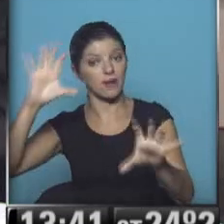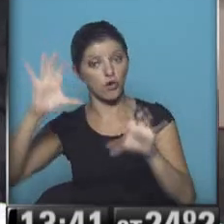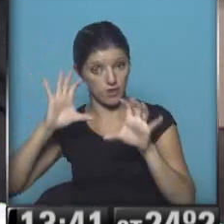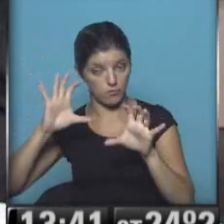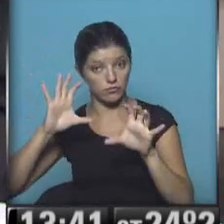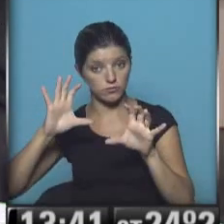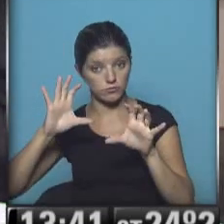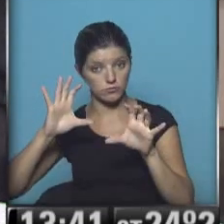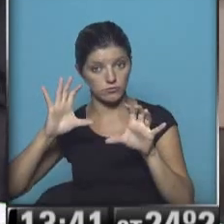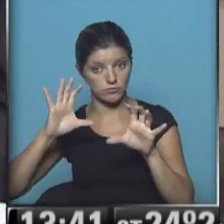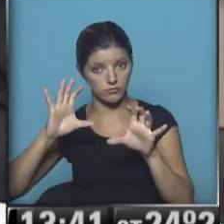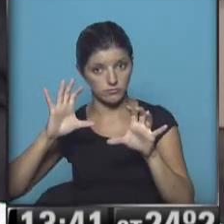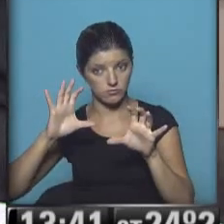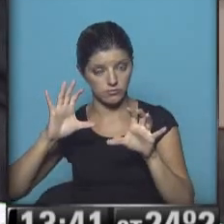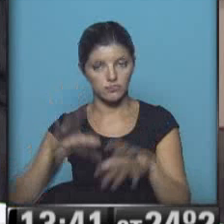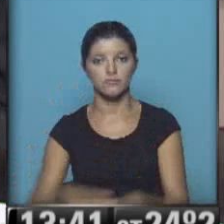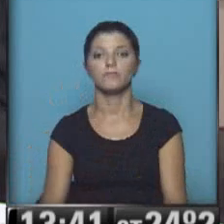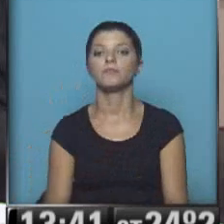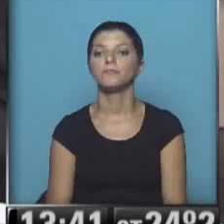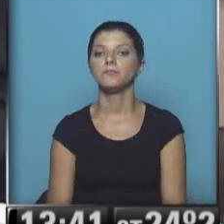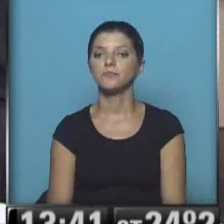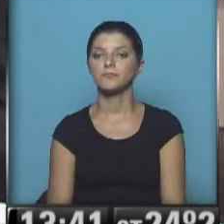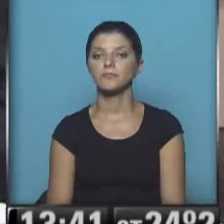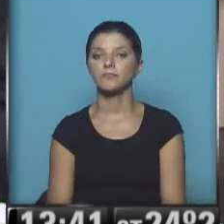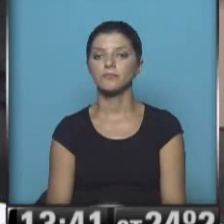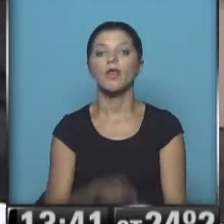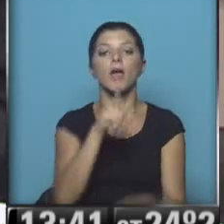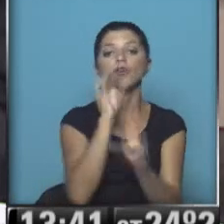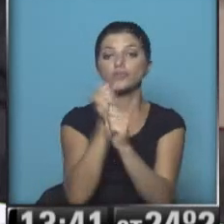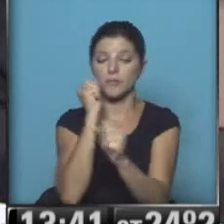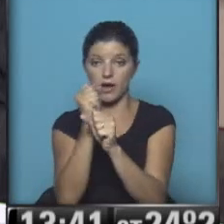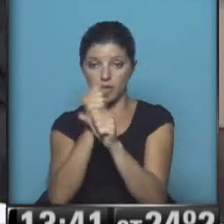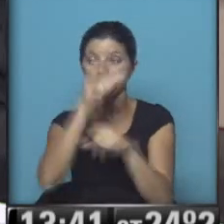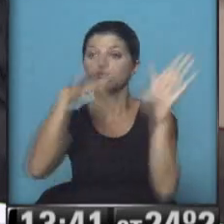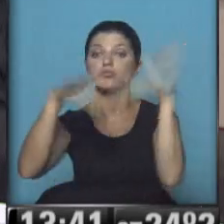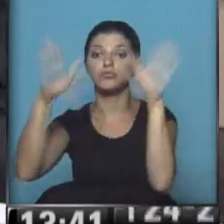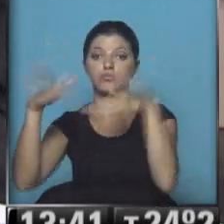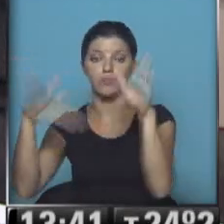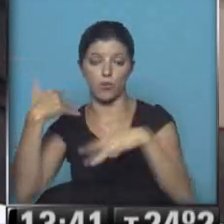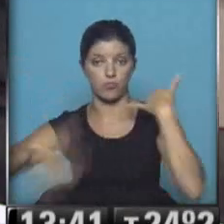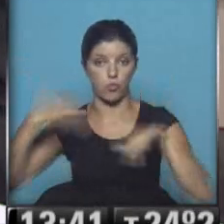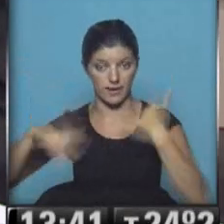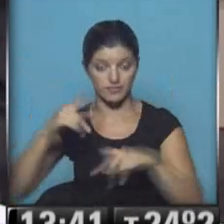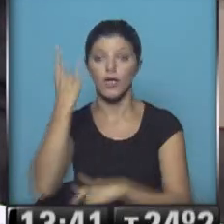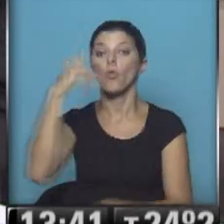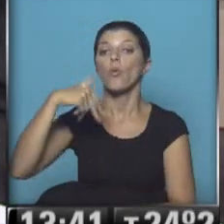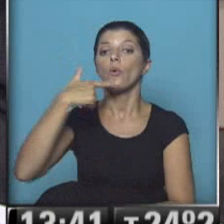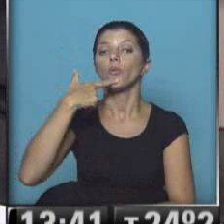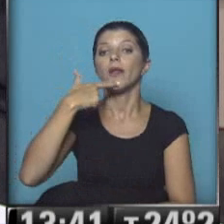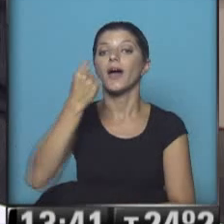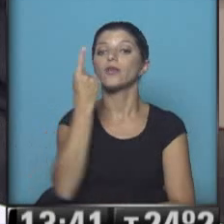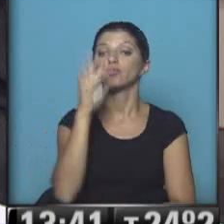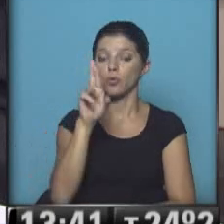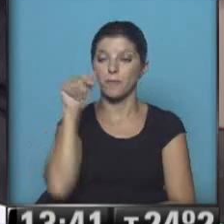que se estaba eh trabajando sobre una convocatoria urgente de launa Sur justamente para